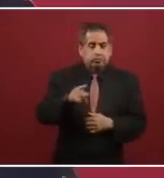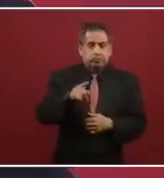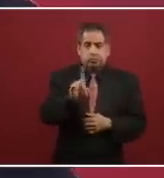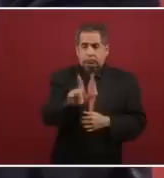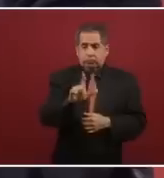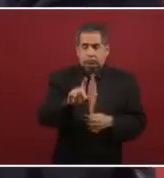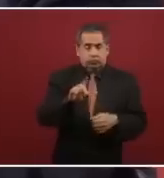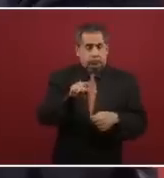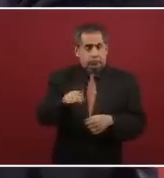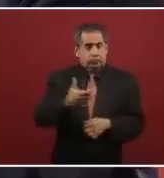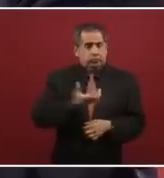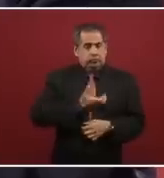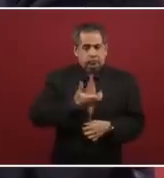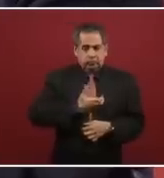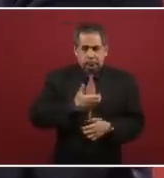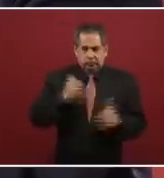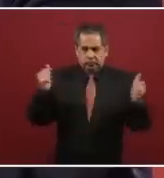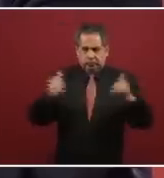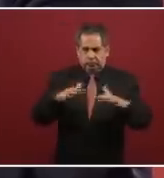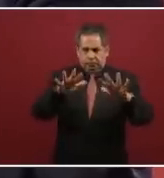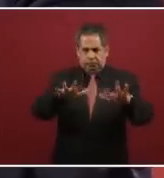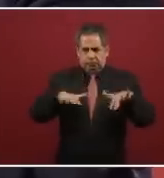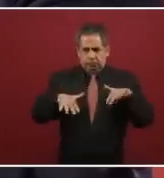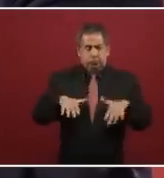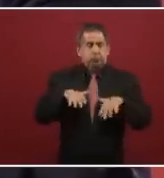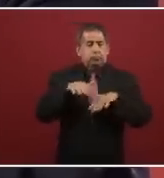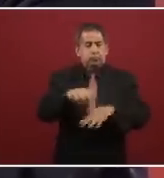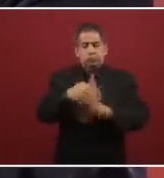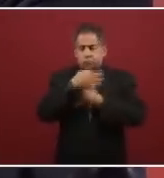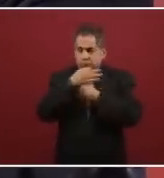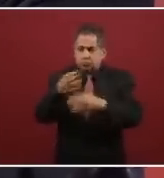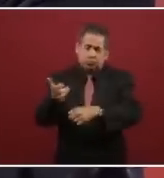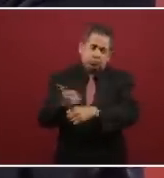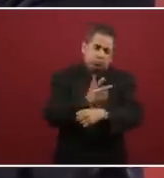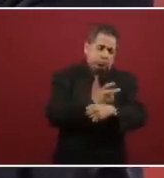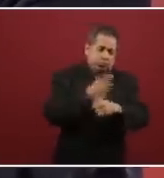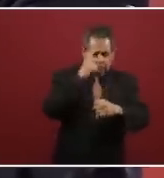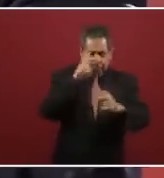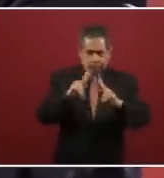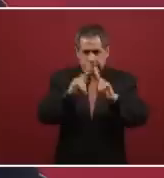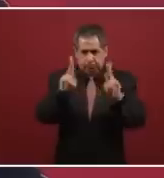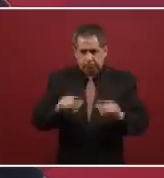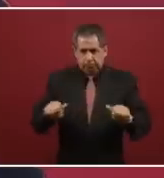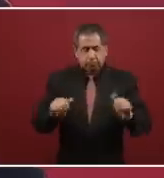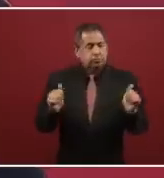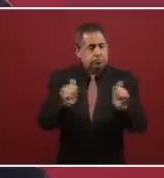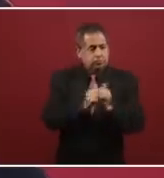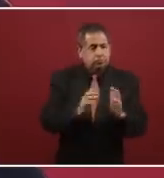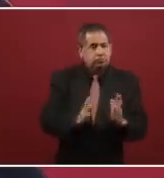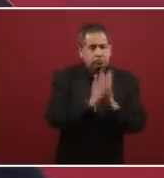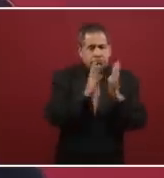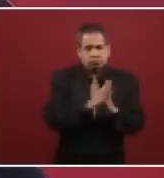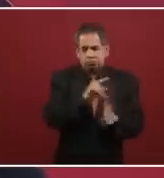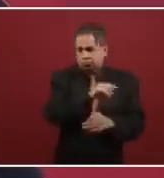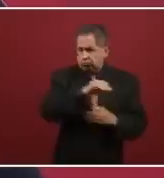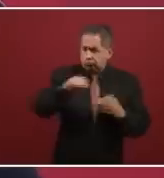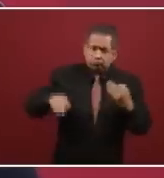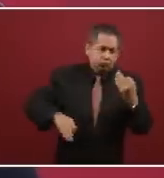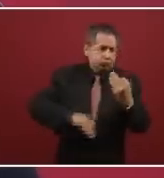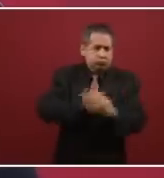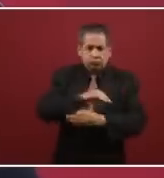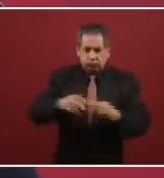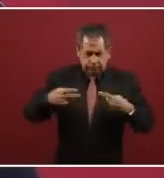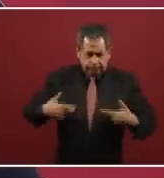lunes. La convocatoria a conseguir la paz con la participación de todos los